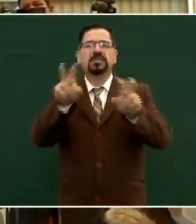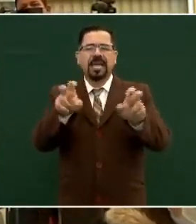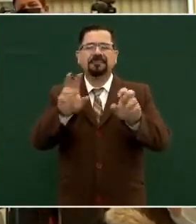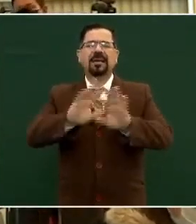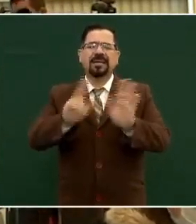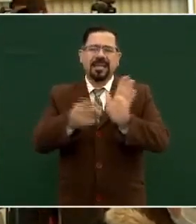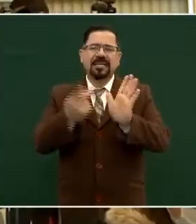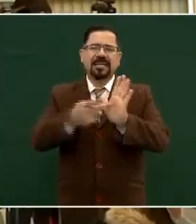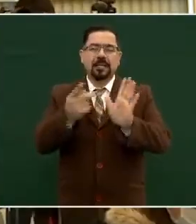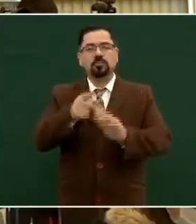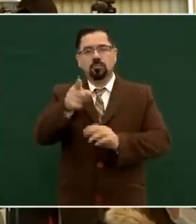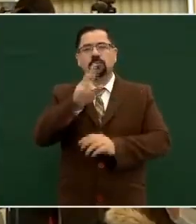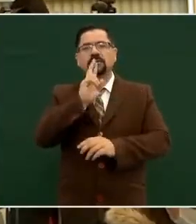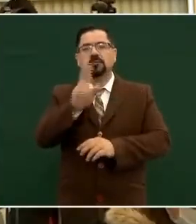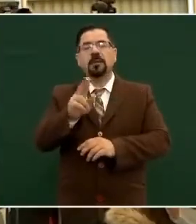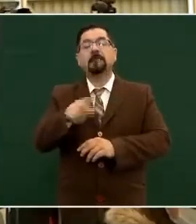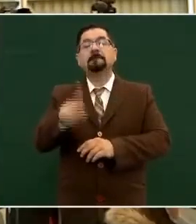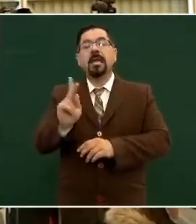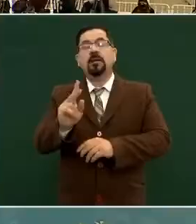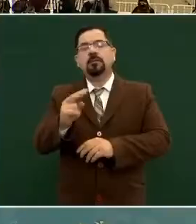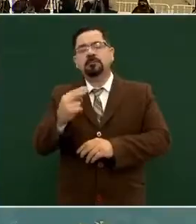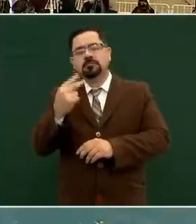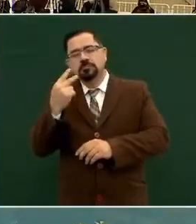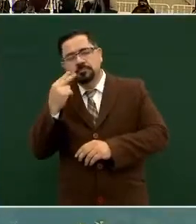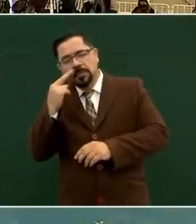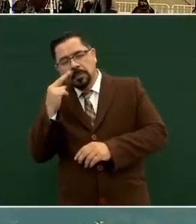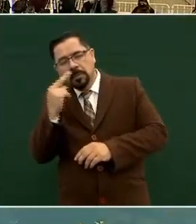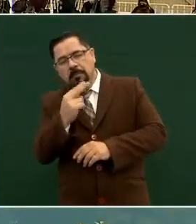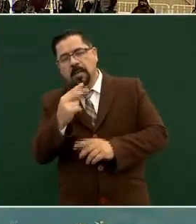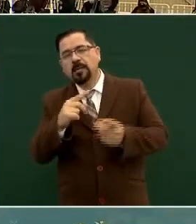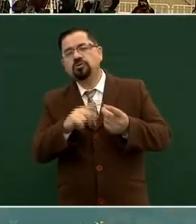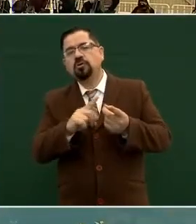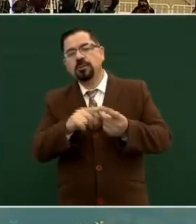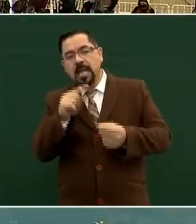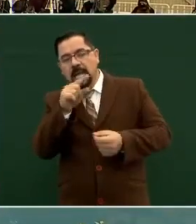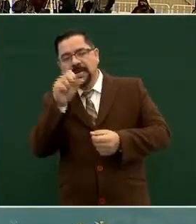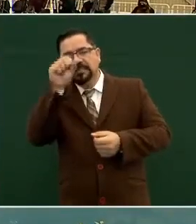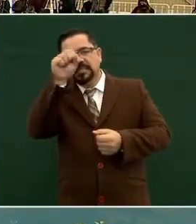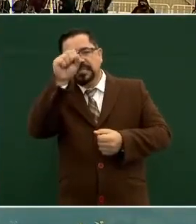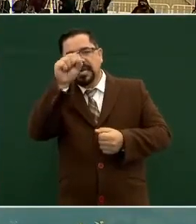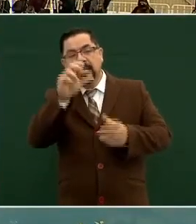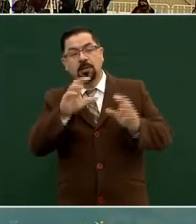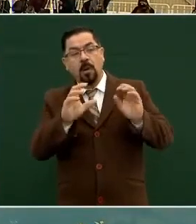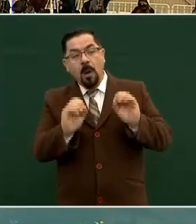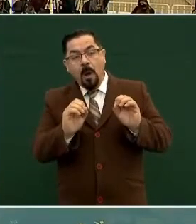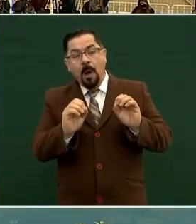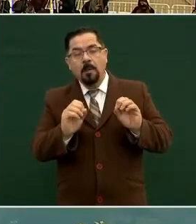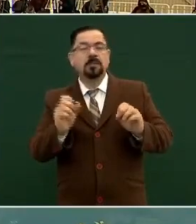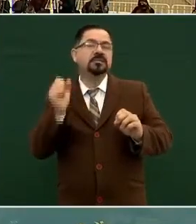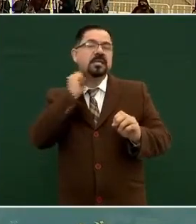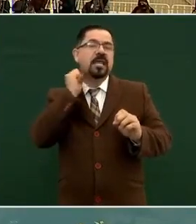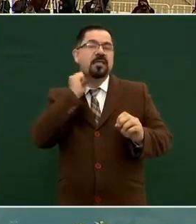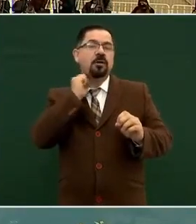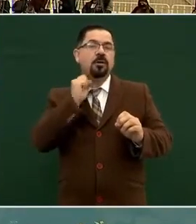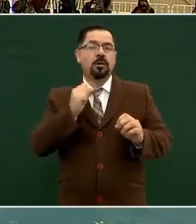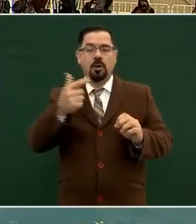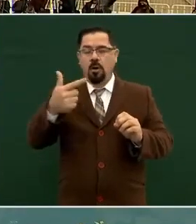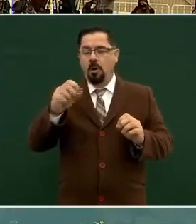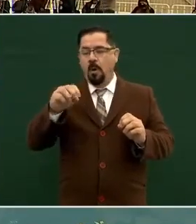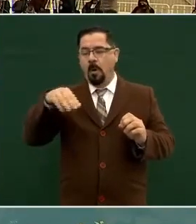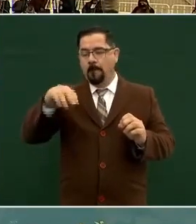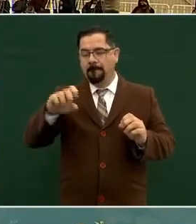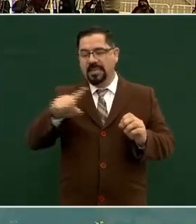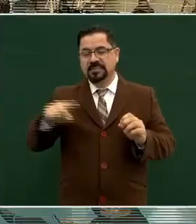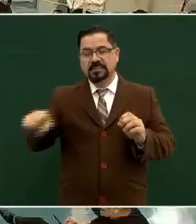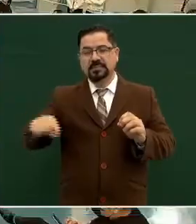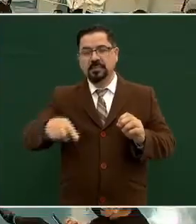puntual, pero no se ve que de la otra parte, es decir, de parte del sindicato y del senador Gómez Urrutia, pues haya la voluntad de pagar. Es eso, preguntarle